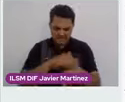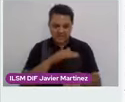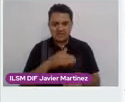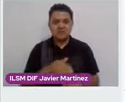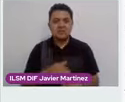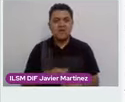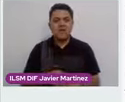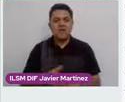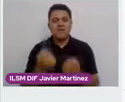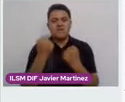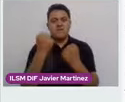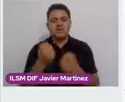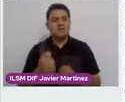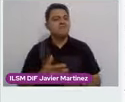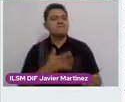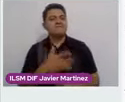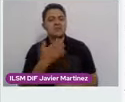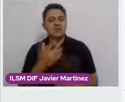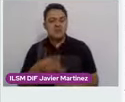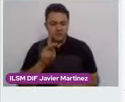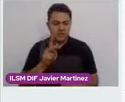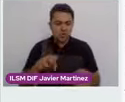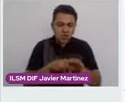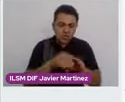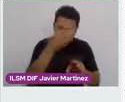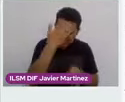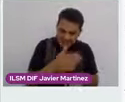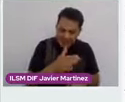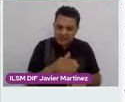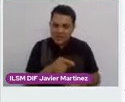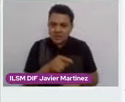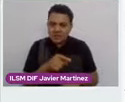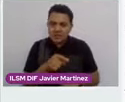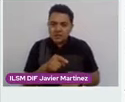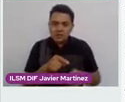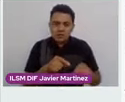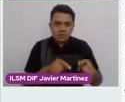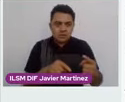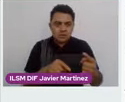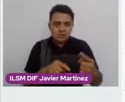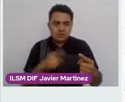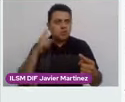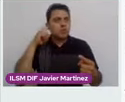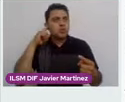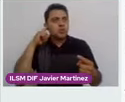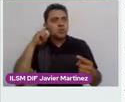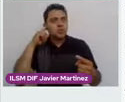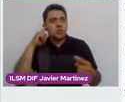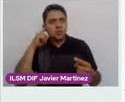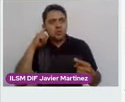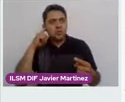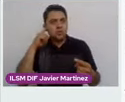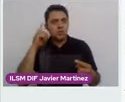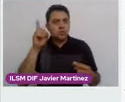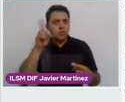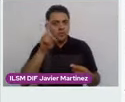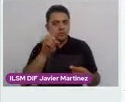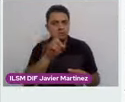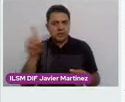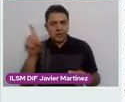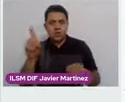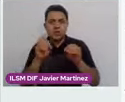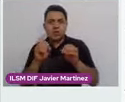Aquí es muy importante saber cuando el zumbido puede ser unilateral en un oído o en los dos oídos.